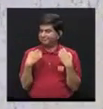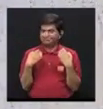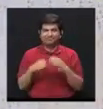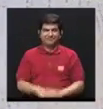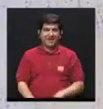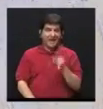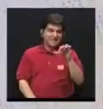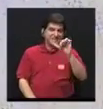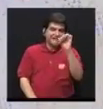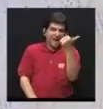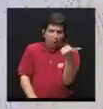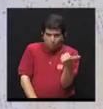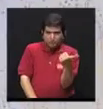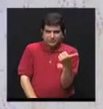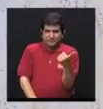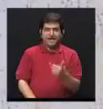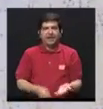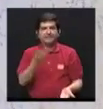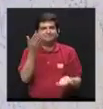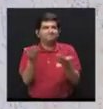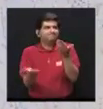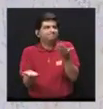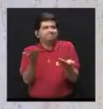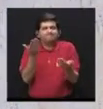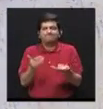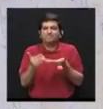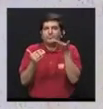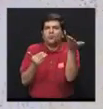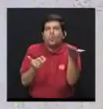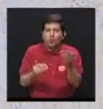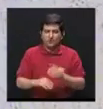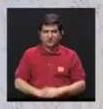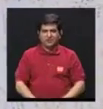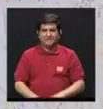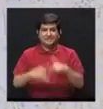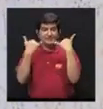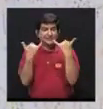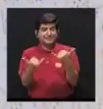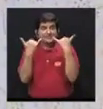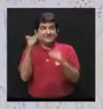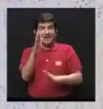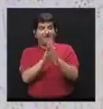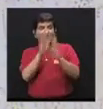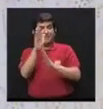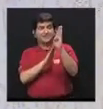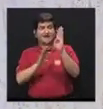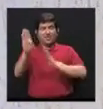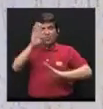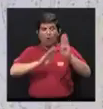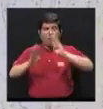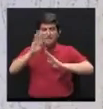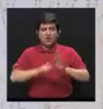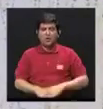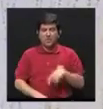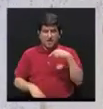las, digamos, de las cosas que están ya desarrollando con biología sintética, ¿no?